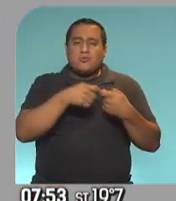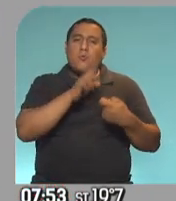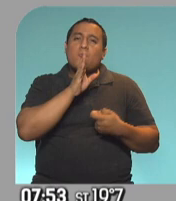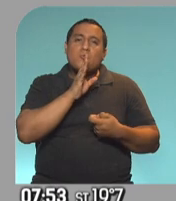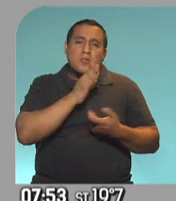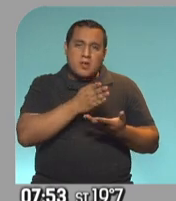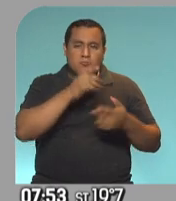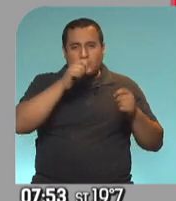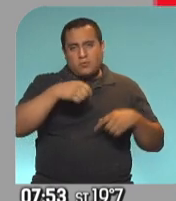argentinas